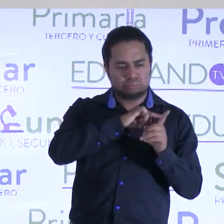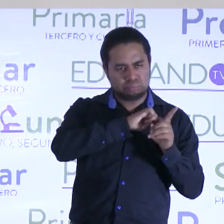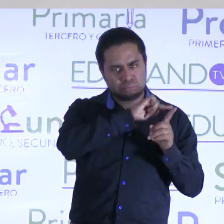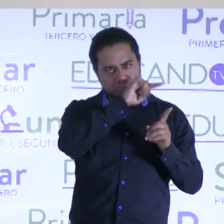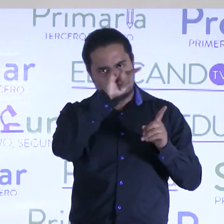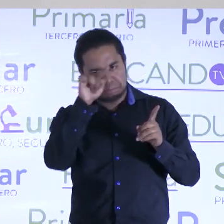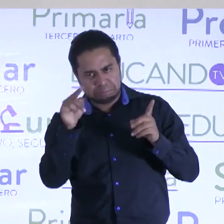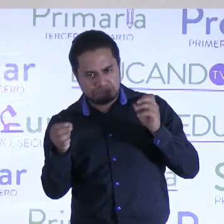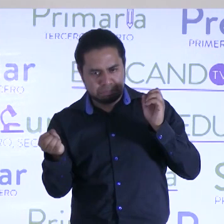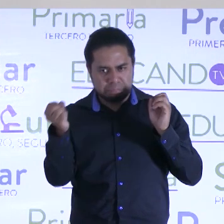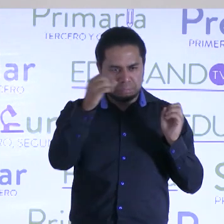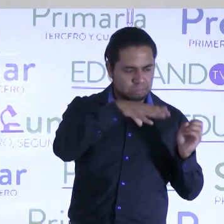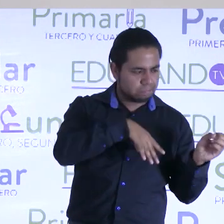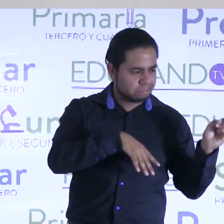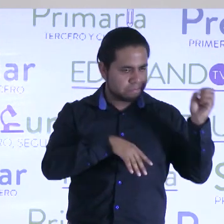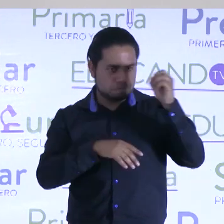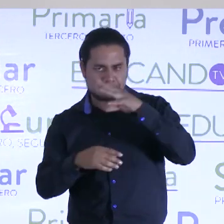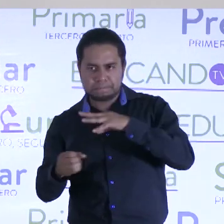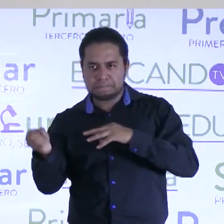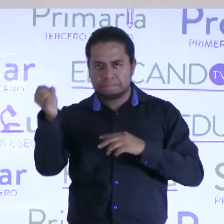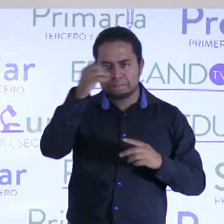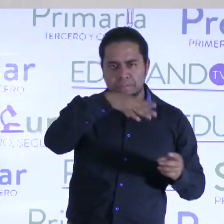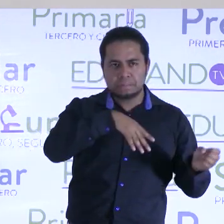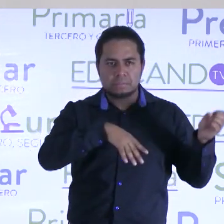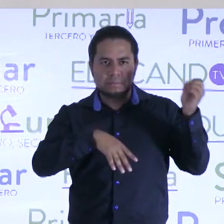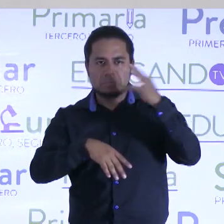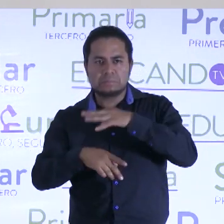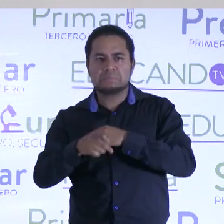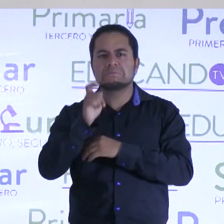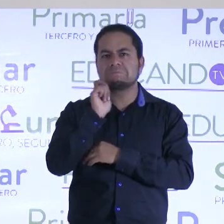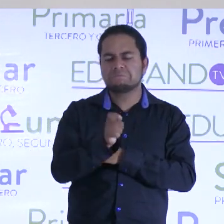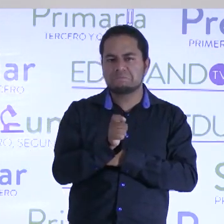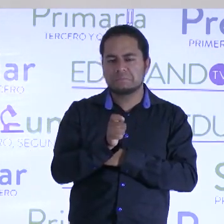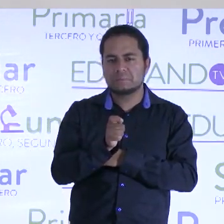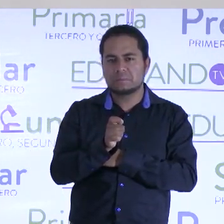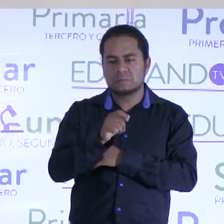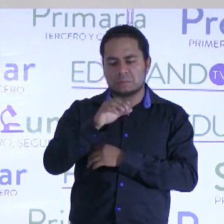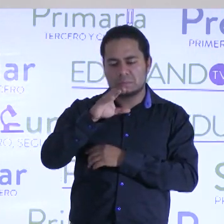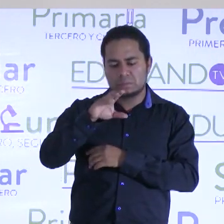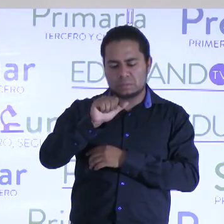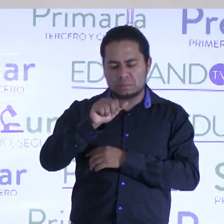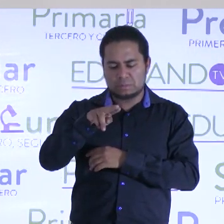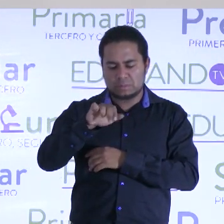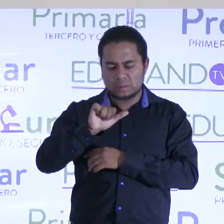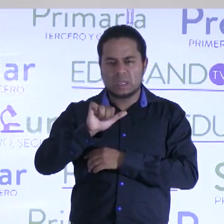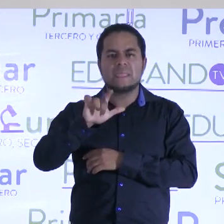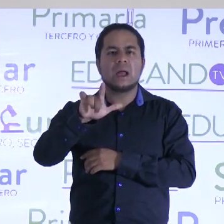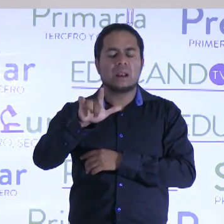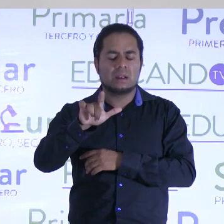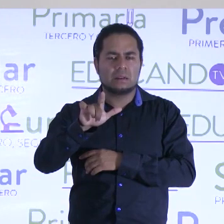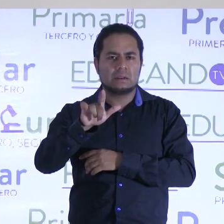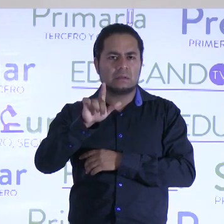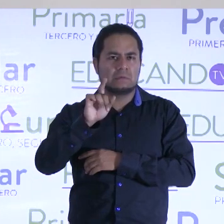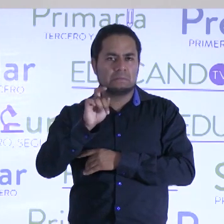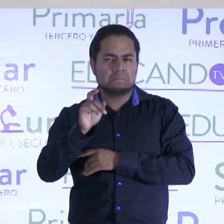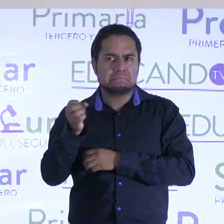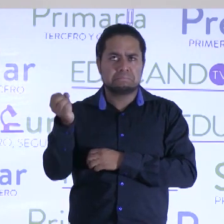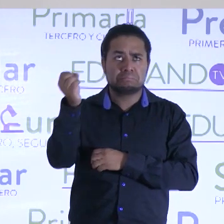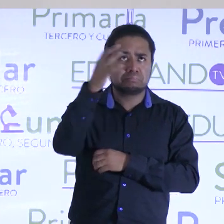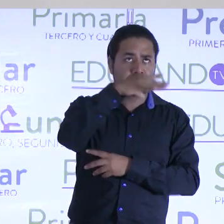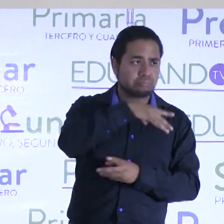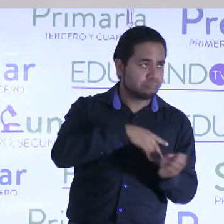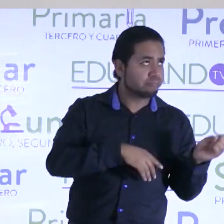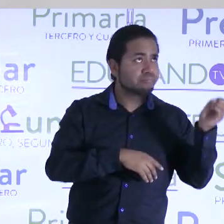un medio al que le conocemos como canal.